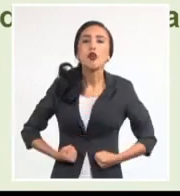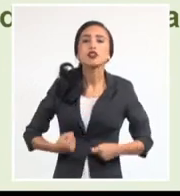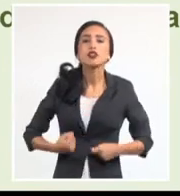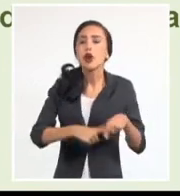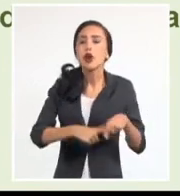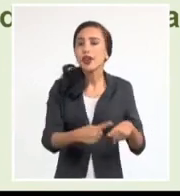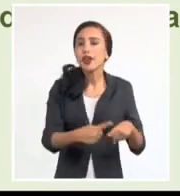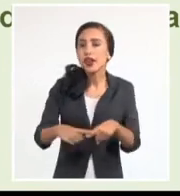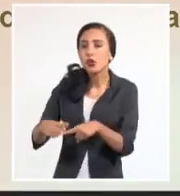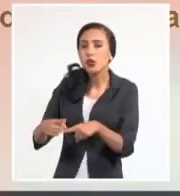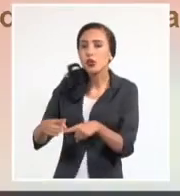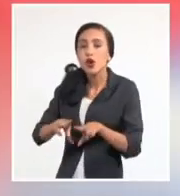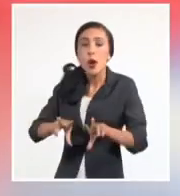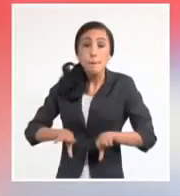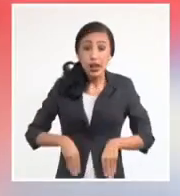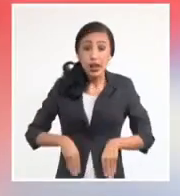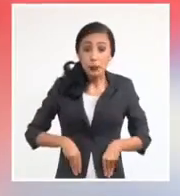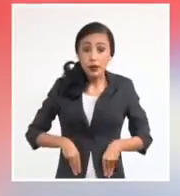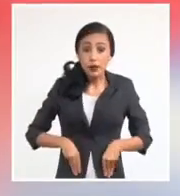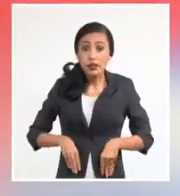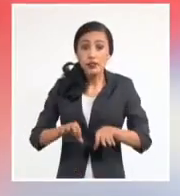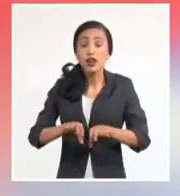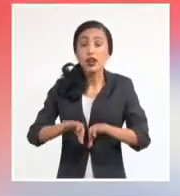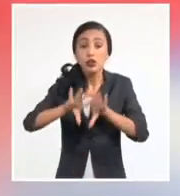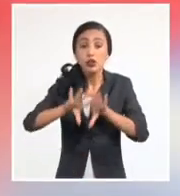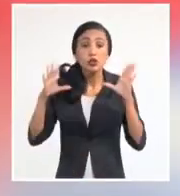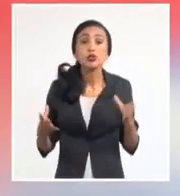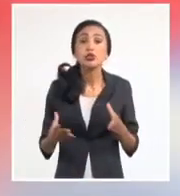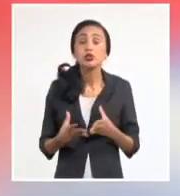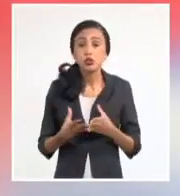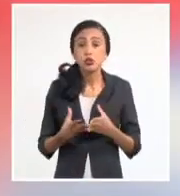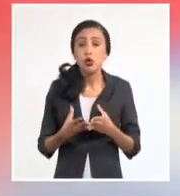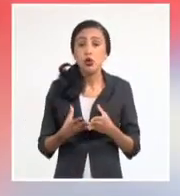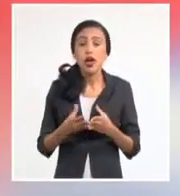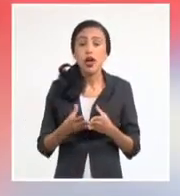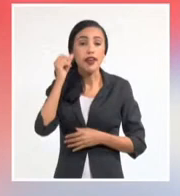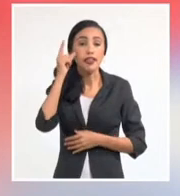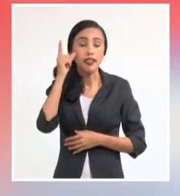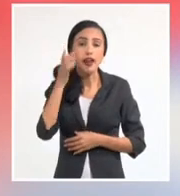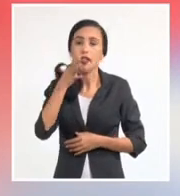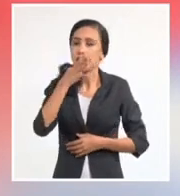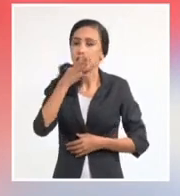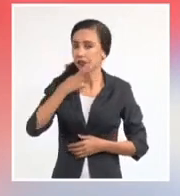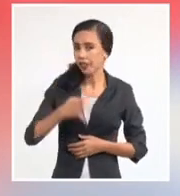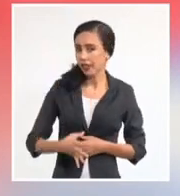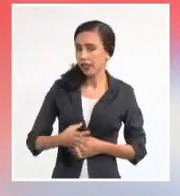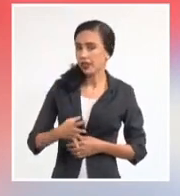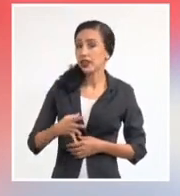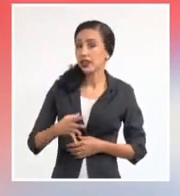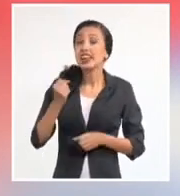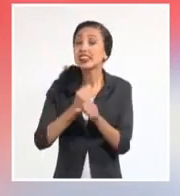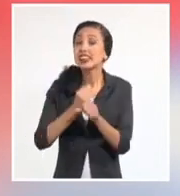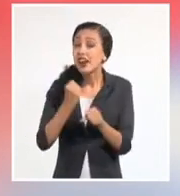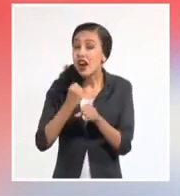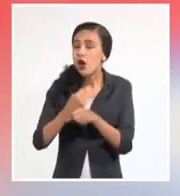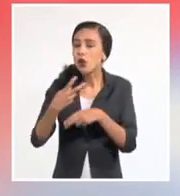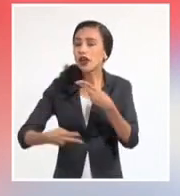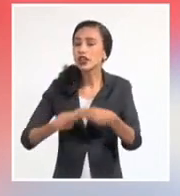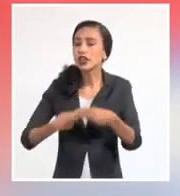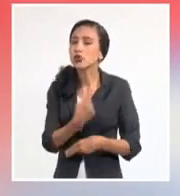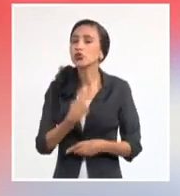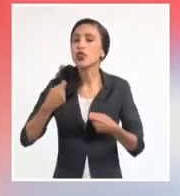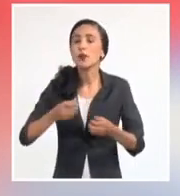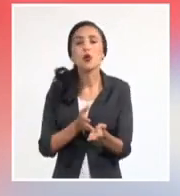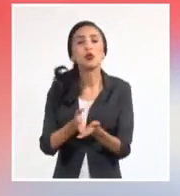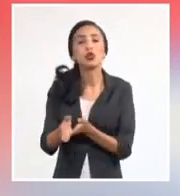para asumir integralmente el legado del líder histórico de la Revolución cubana, que contribuya al objetivo